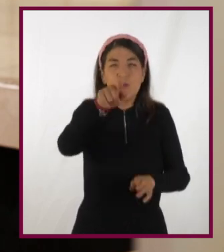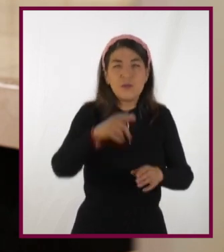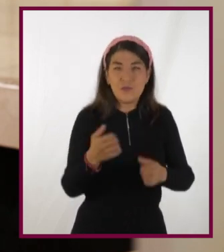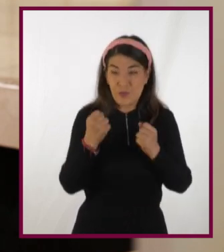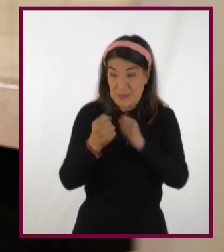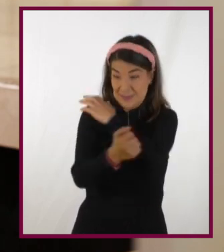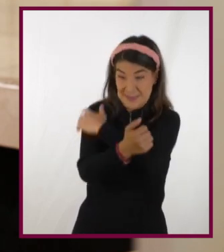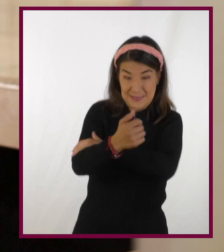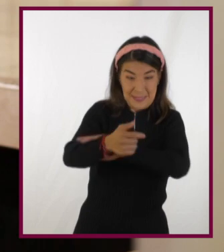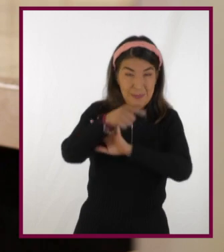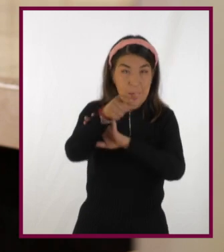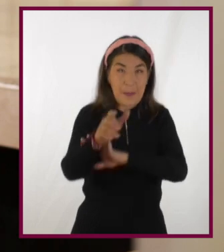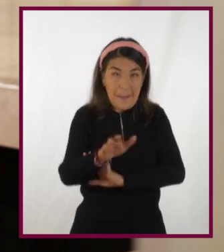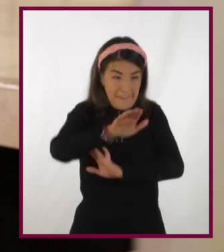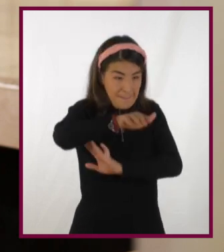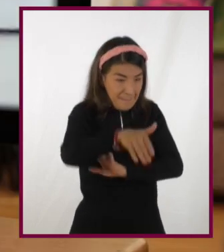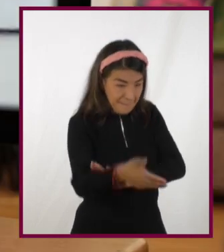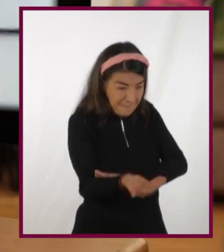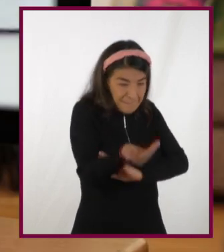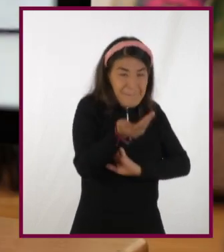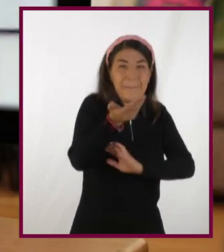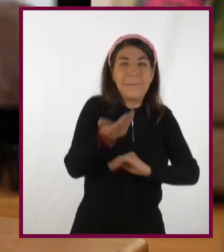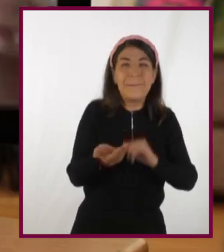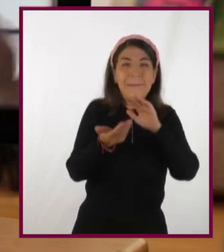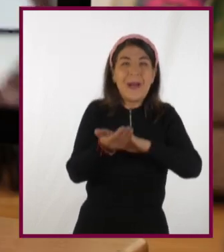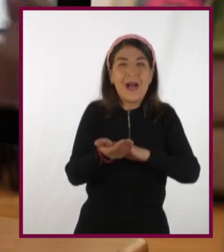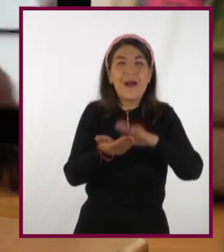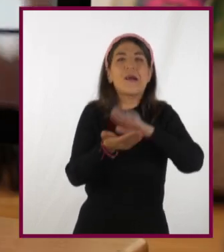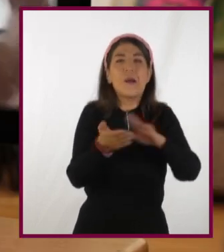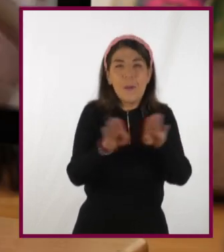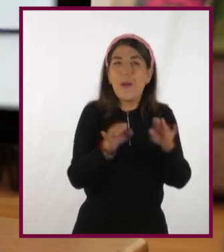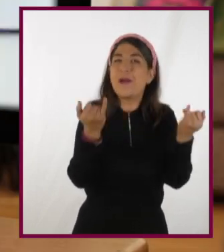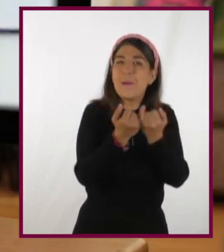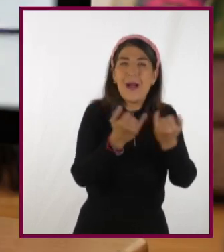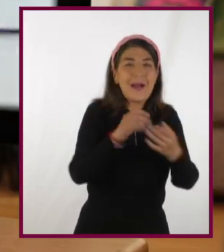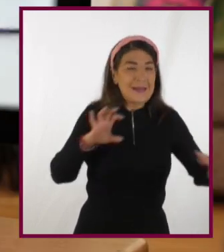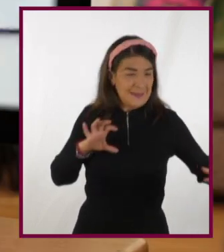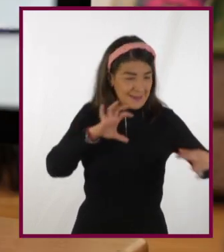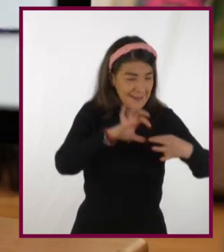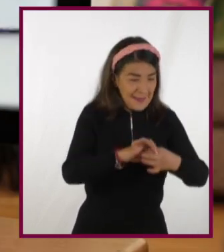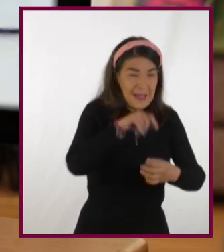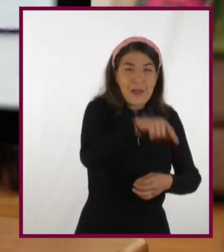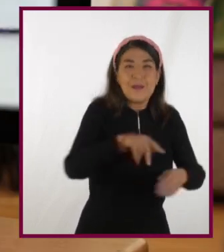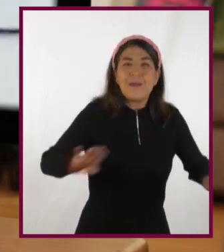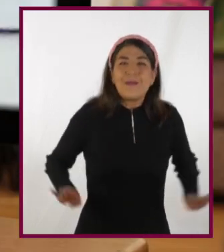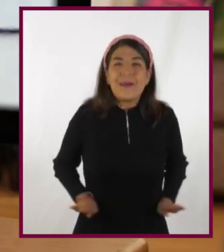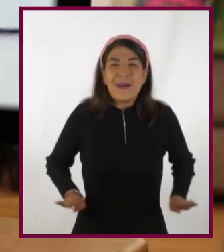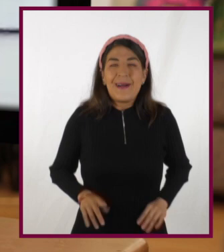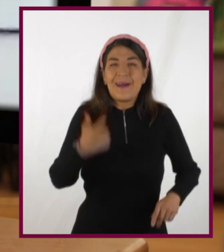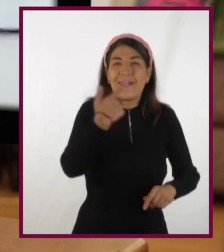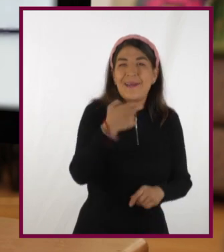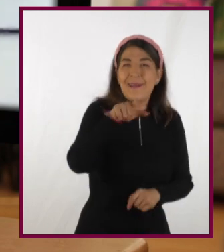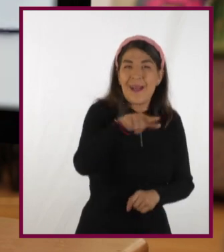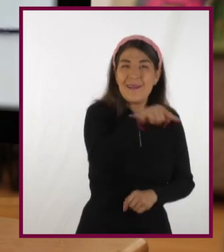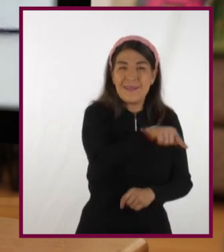pensar, está fluyendo como un fluido, se parece como un fluido, entonces podemos tratar de encontrar un modelo que describa el comportamiento